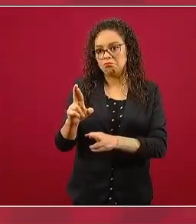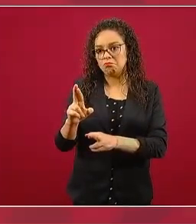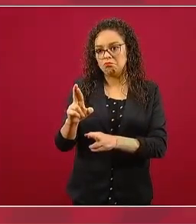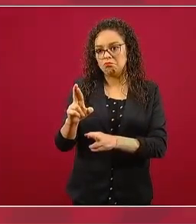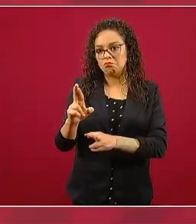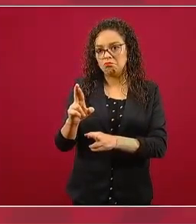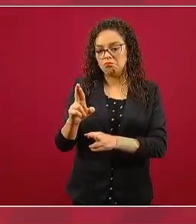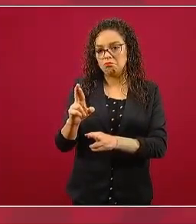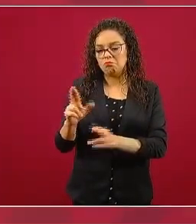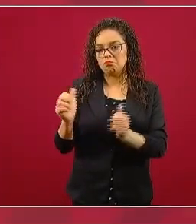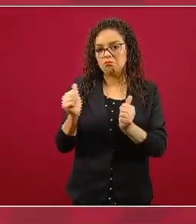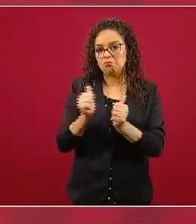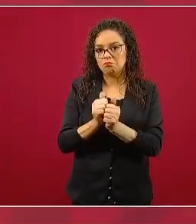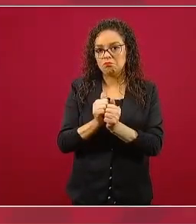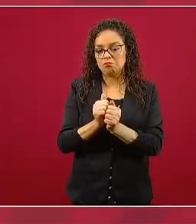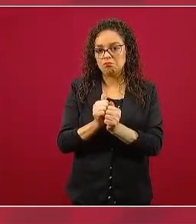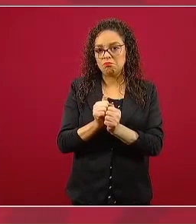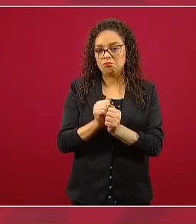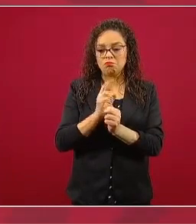fijando